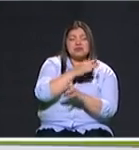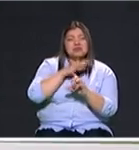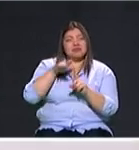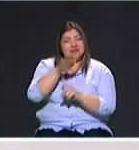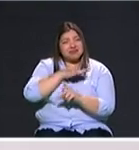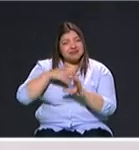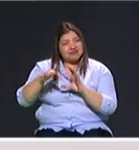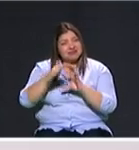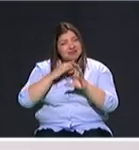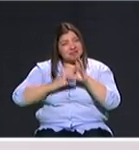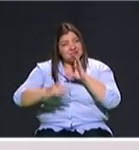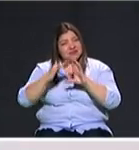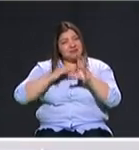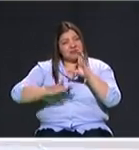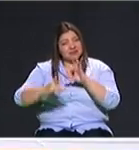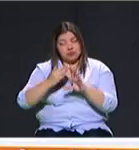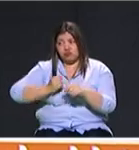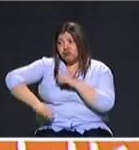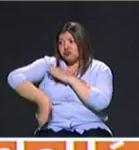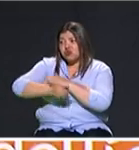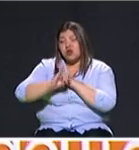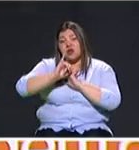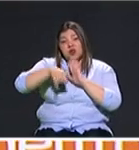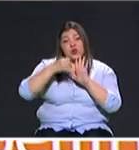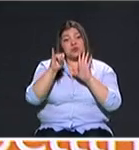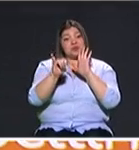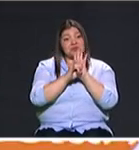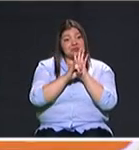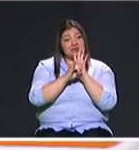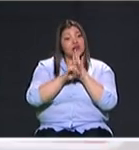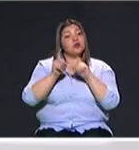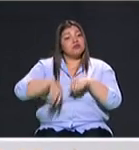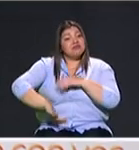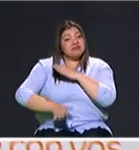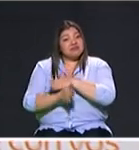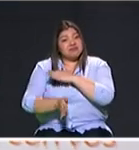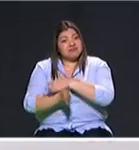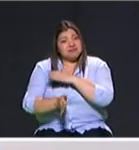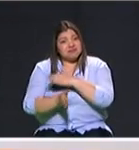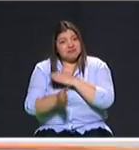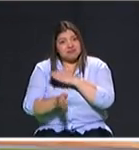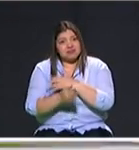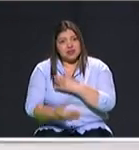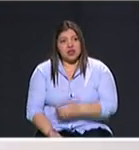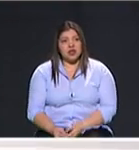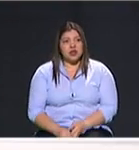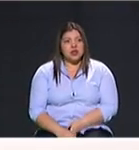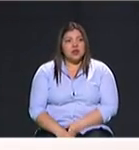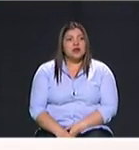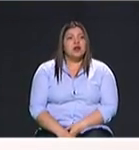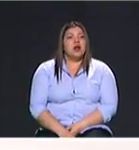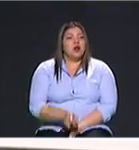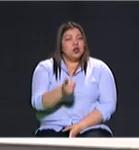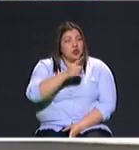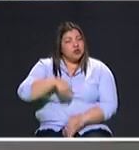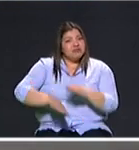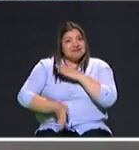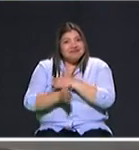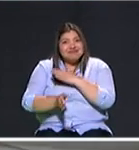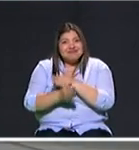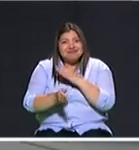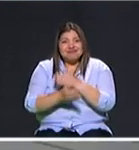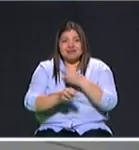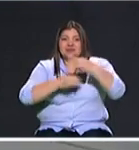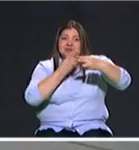cover y ustedes también pueden seguir participando tiene otra prioridad con esa buena noticia además seguimos siendo tendencia número uno a nivel nacional con el